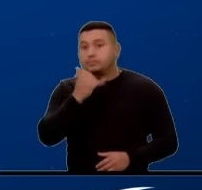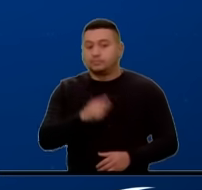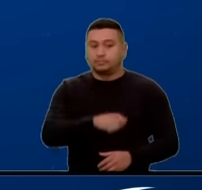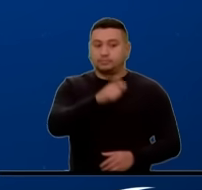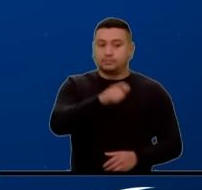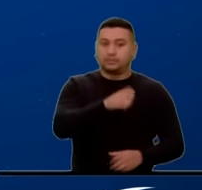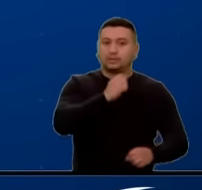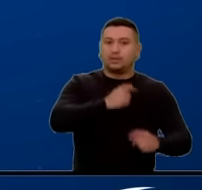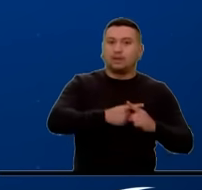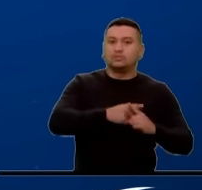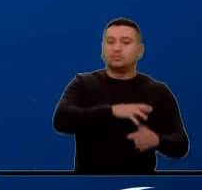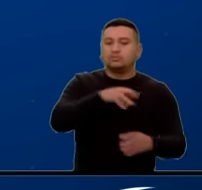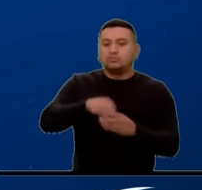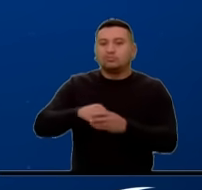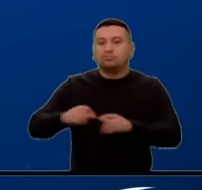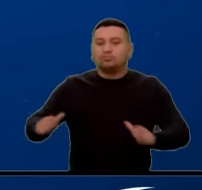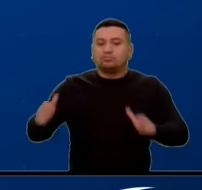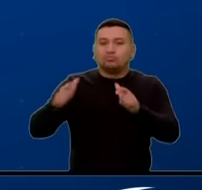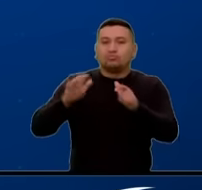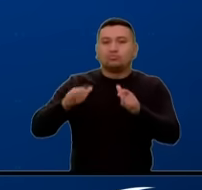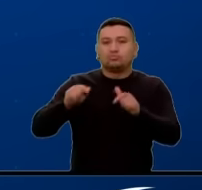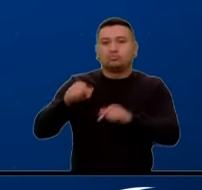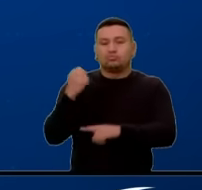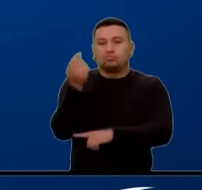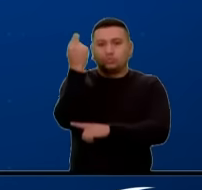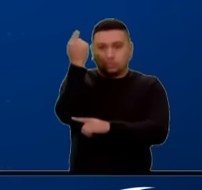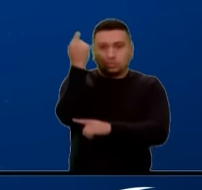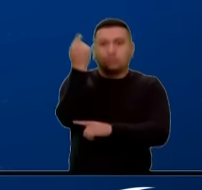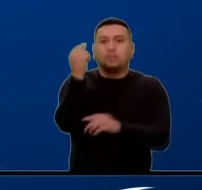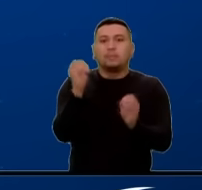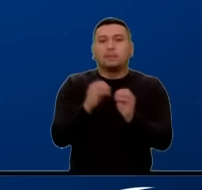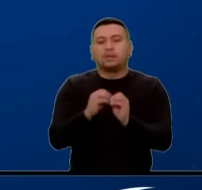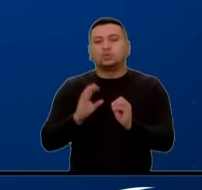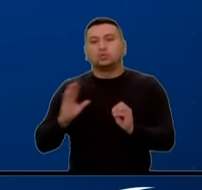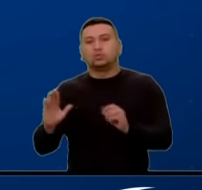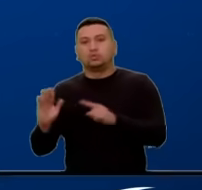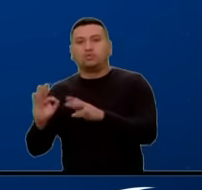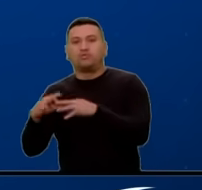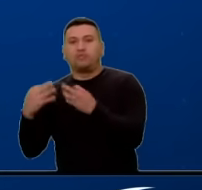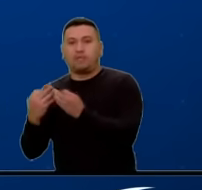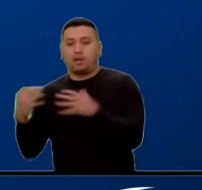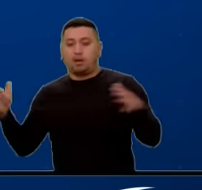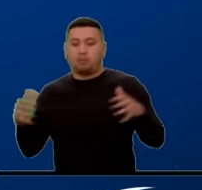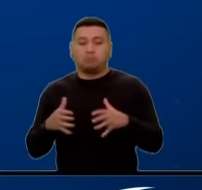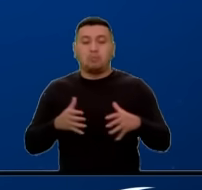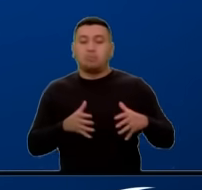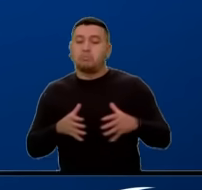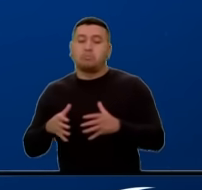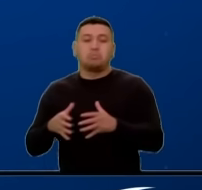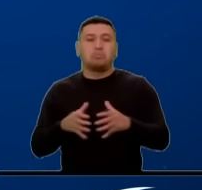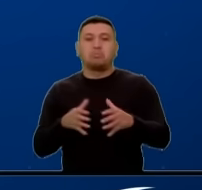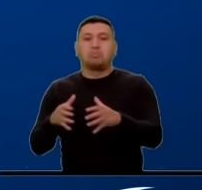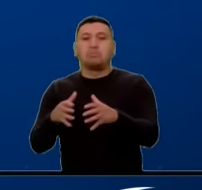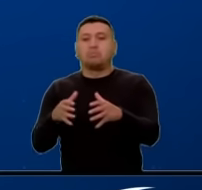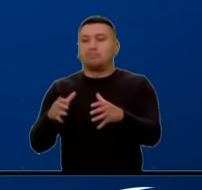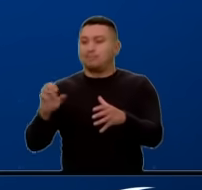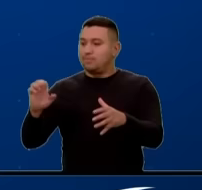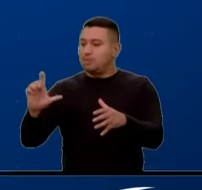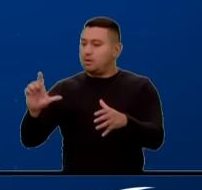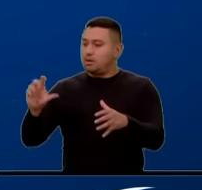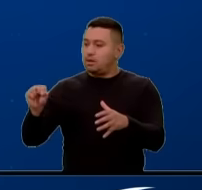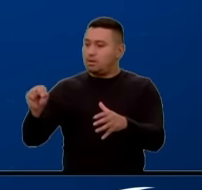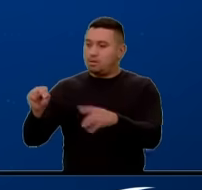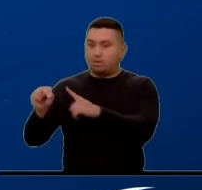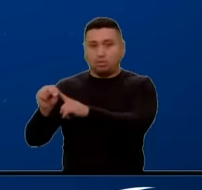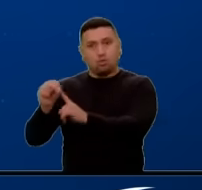su familia que cayeron en un retén del ELN, un grupo que el pasado 17 de diciembre se comprometió a suspender los secuestros económicos y que